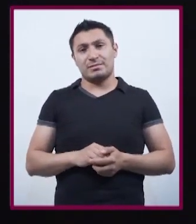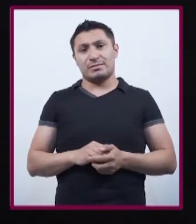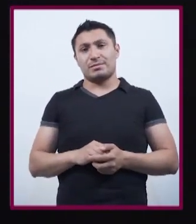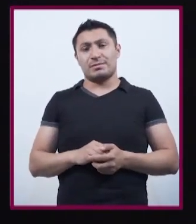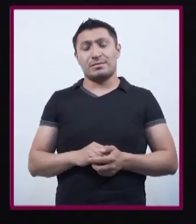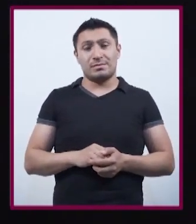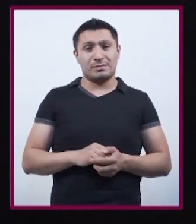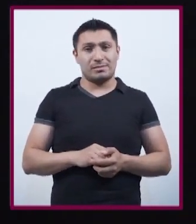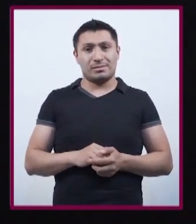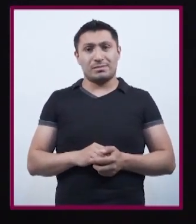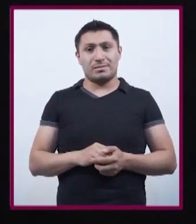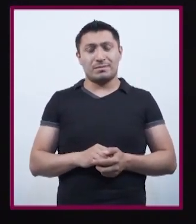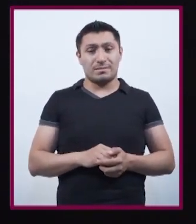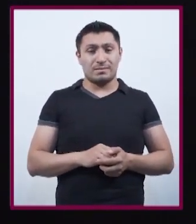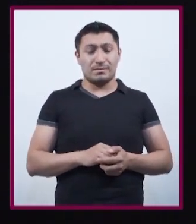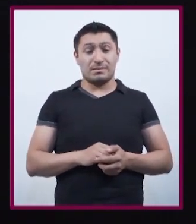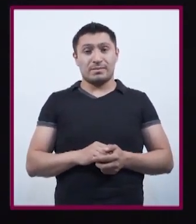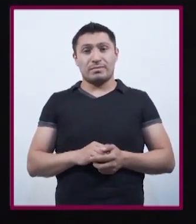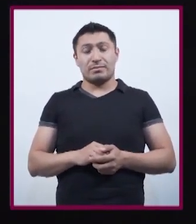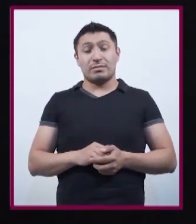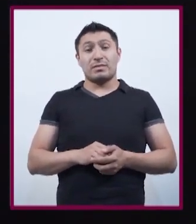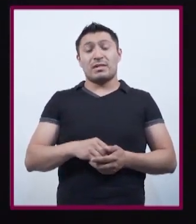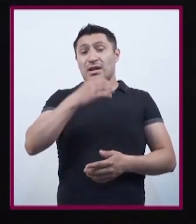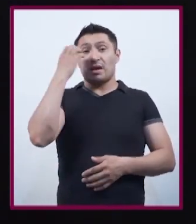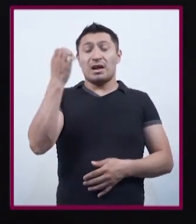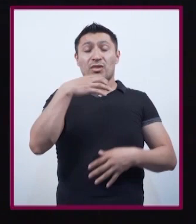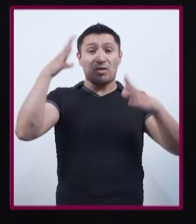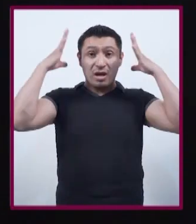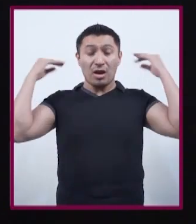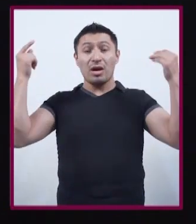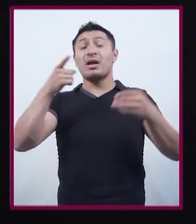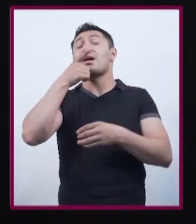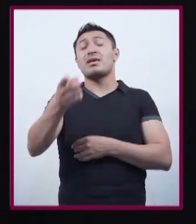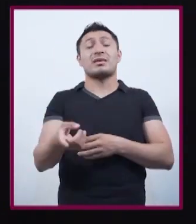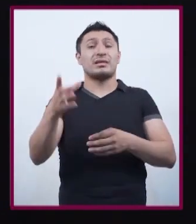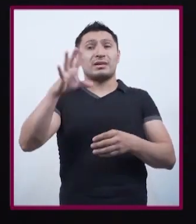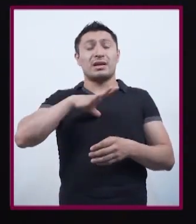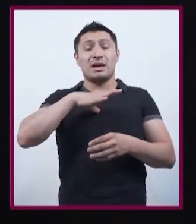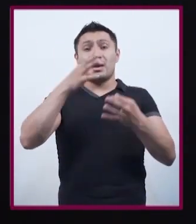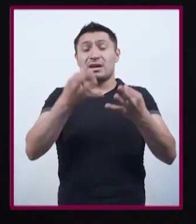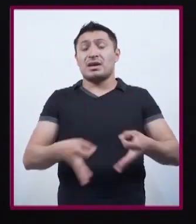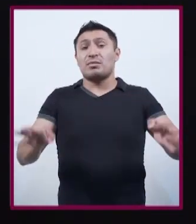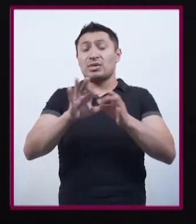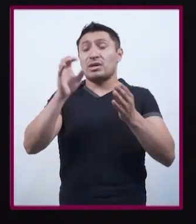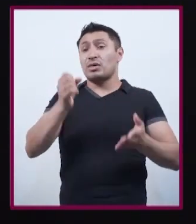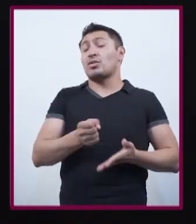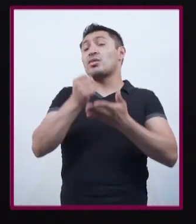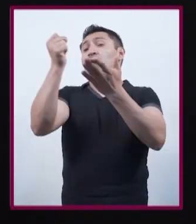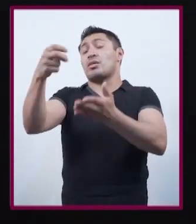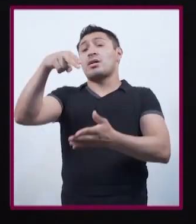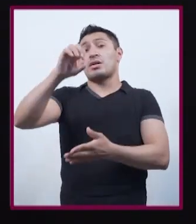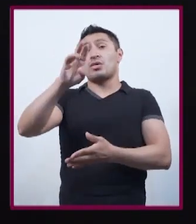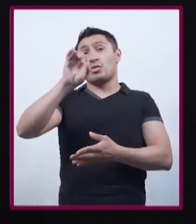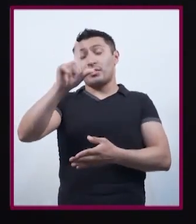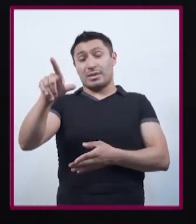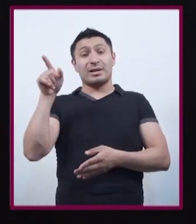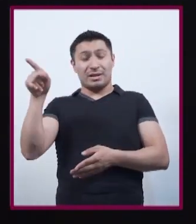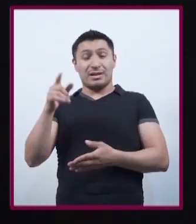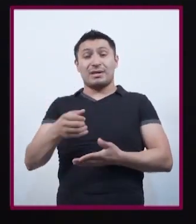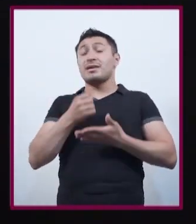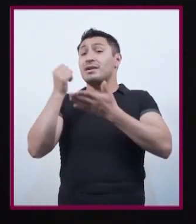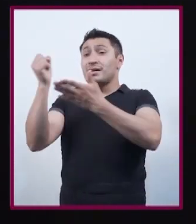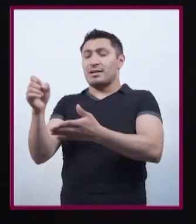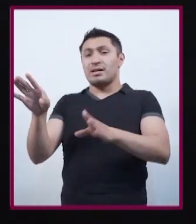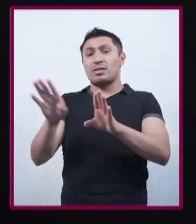revoluciones e independencias de los países de la región. De hecho, la Academia Sueca dijo que uno de